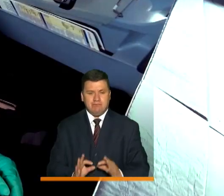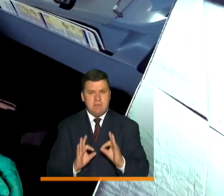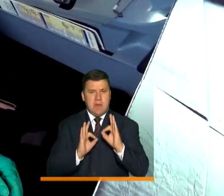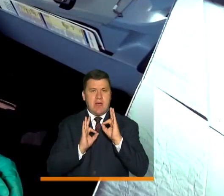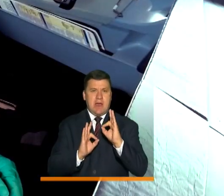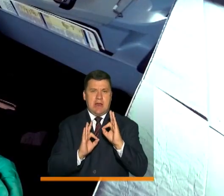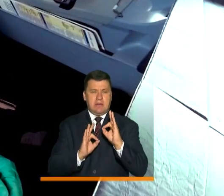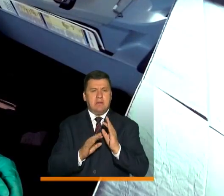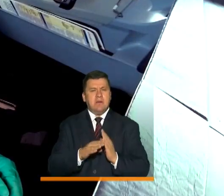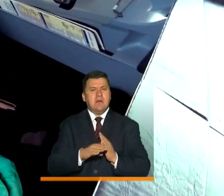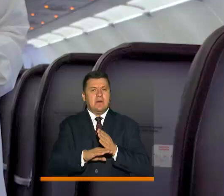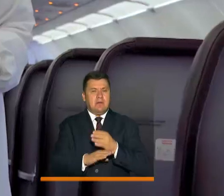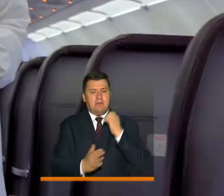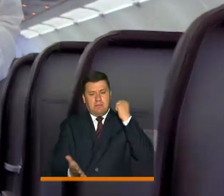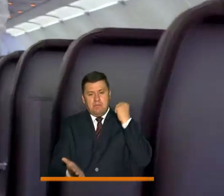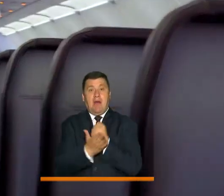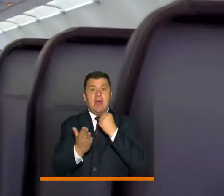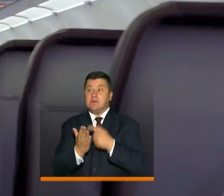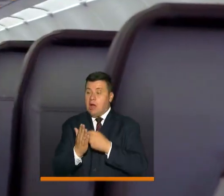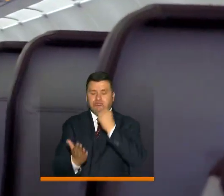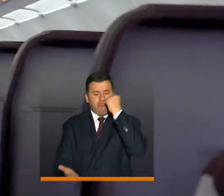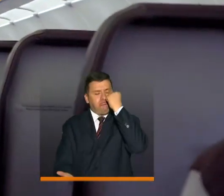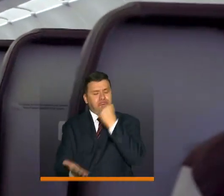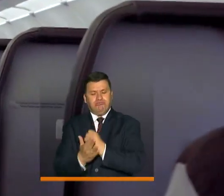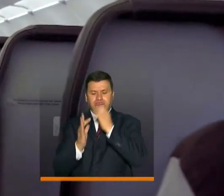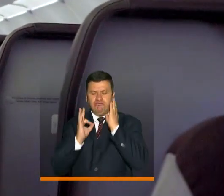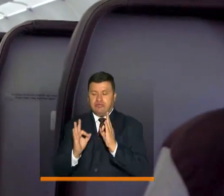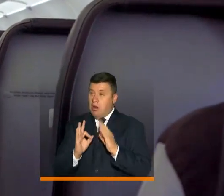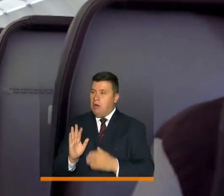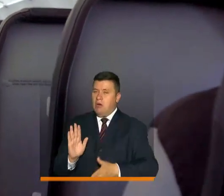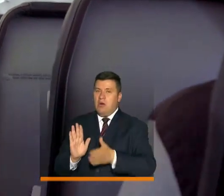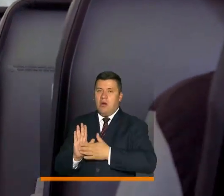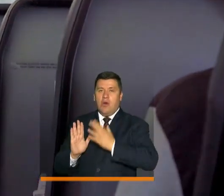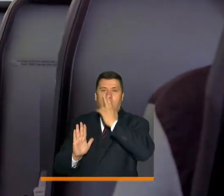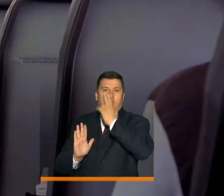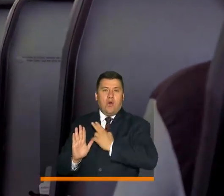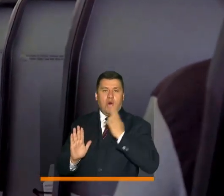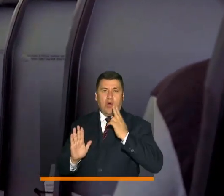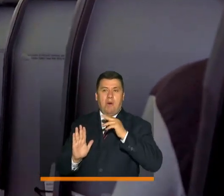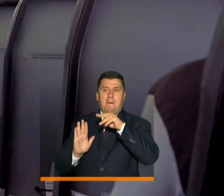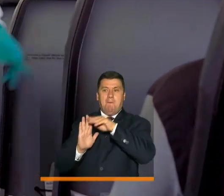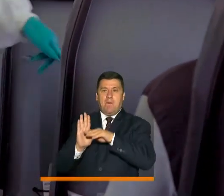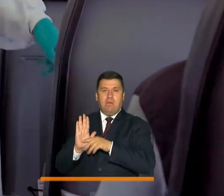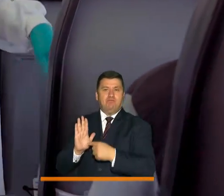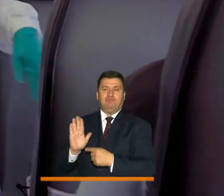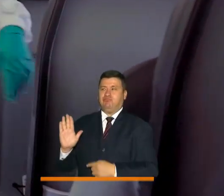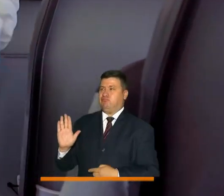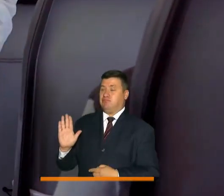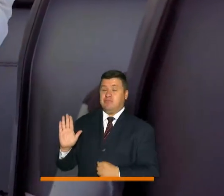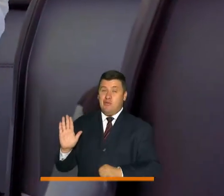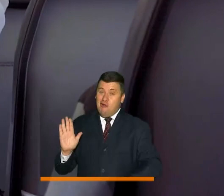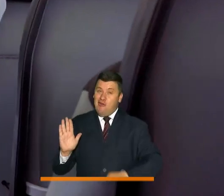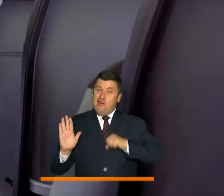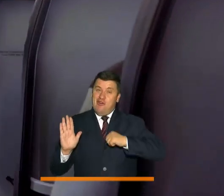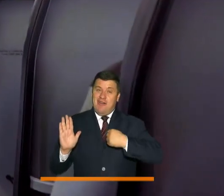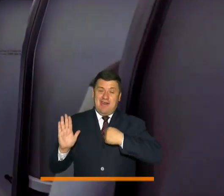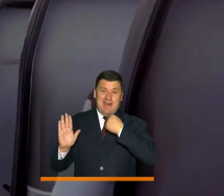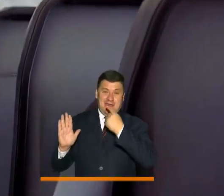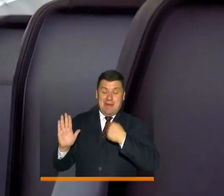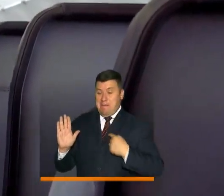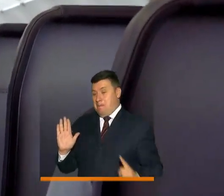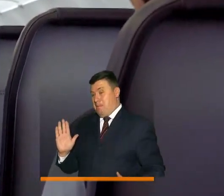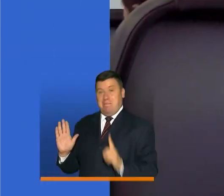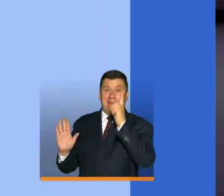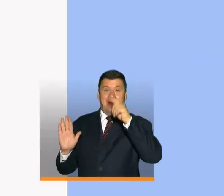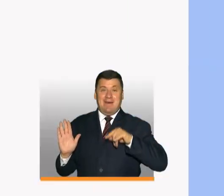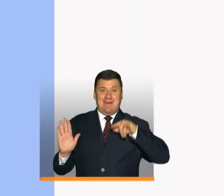Garantizamos, a través del sello de check-in certificado, el cumplimiento de todos estos protocolos y nos enorgullece decir que somos la